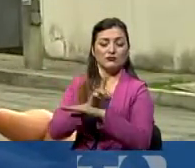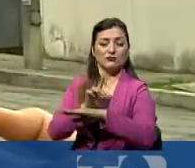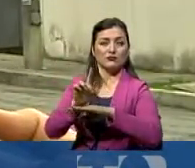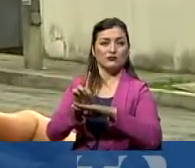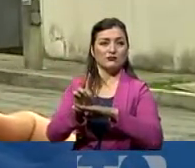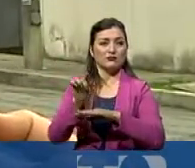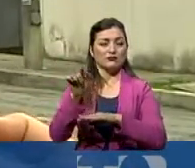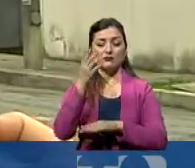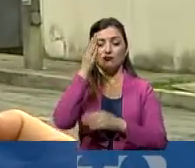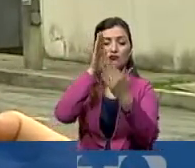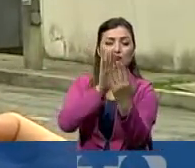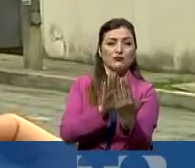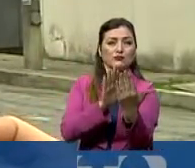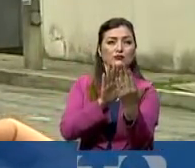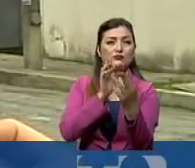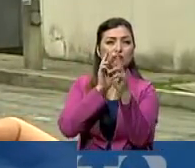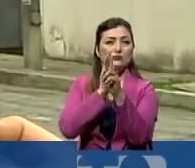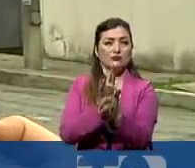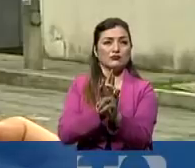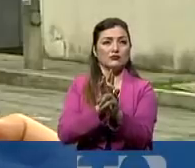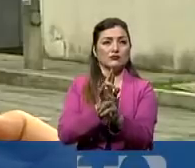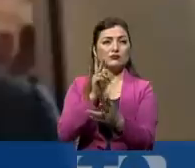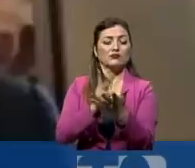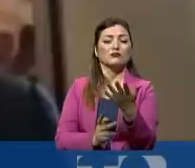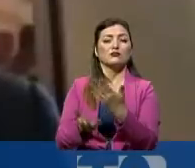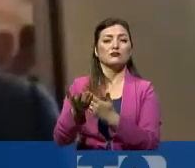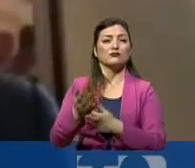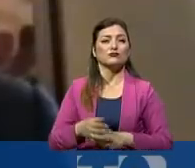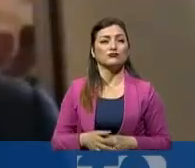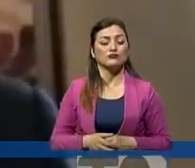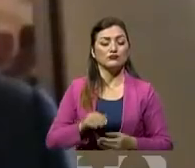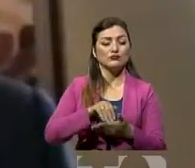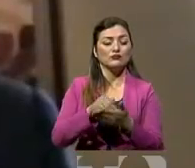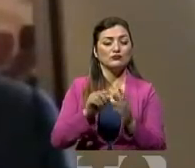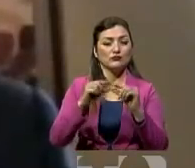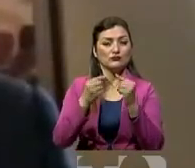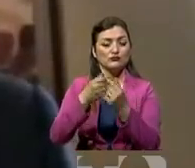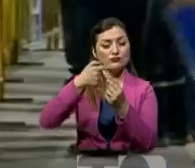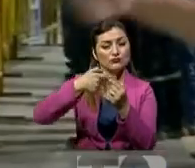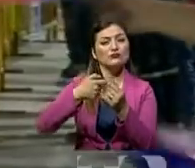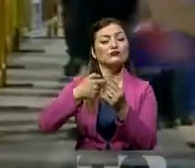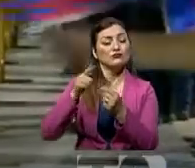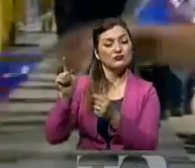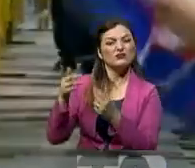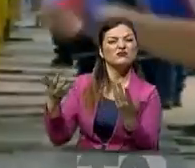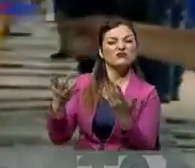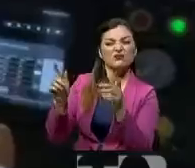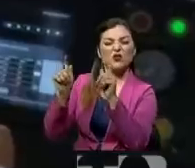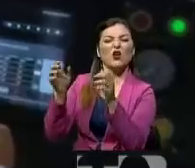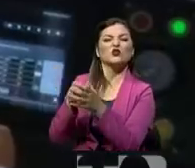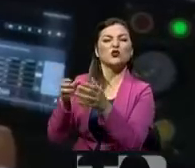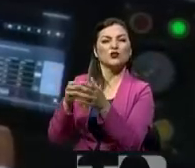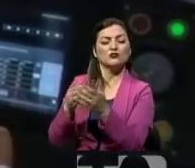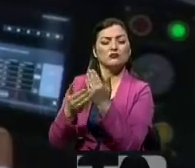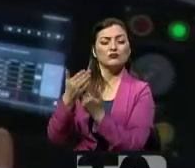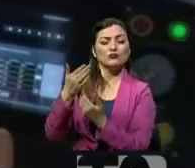son quienes tienen que dar la cara, tienen que dar una respuesta de qué es lo que está pasando. Para los miembros del colectivo Quito Cómo Vamos, la cosa no es tan